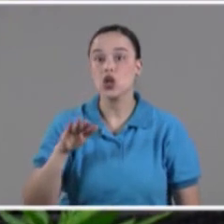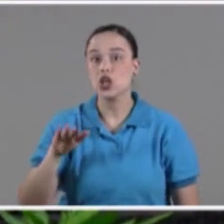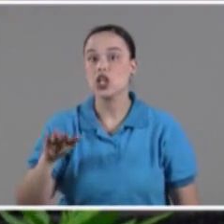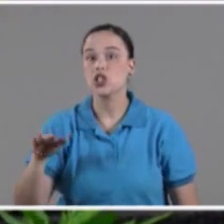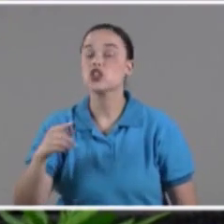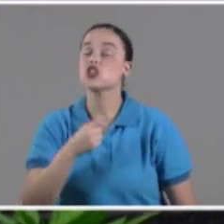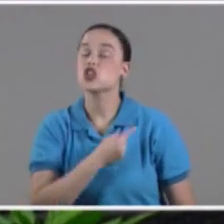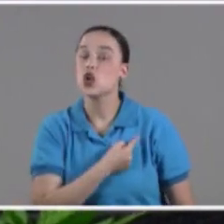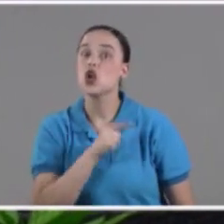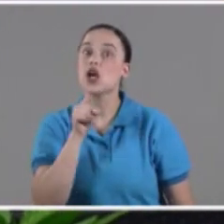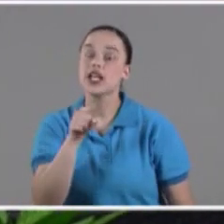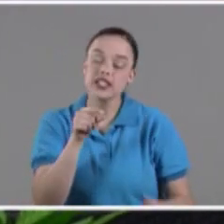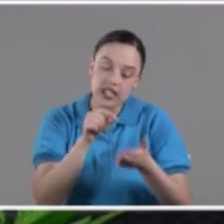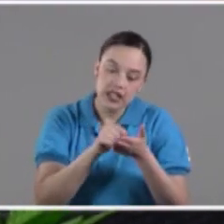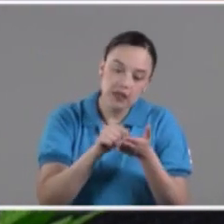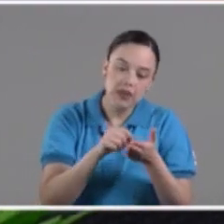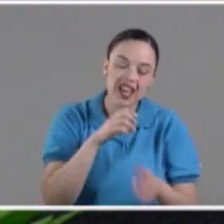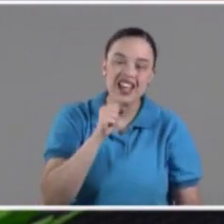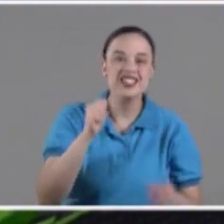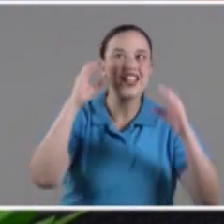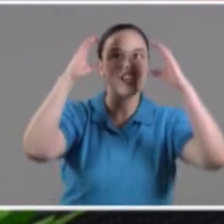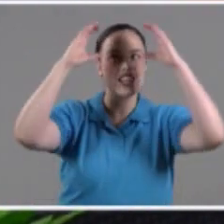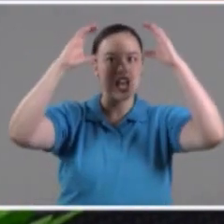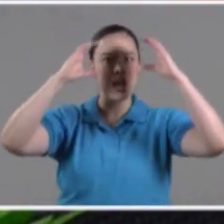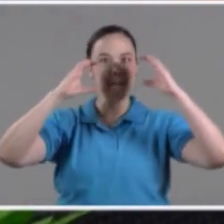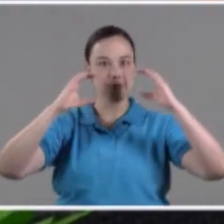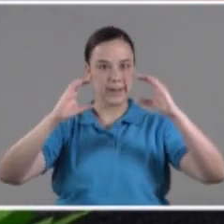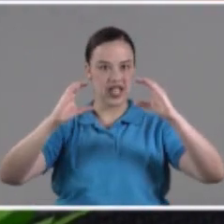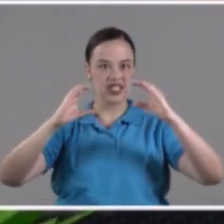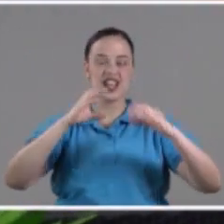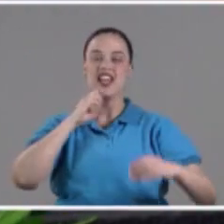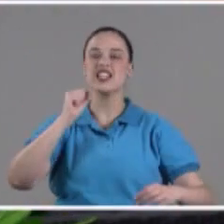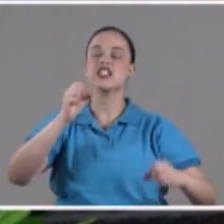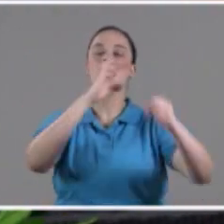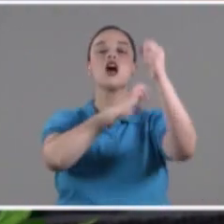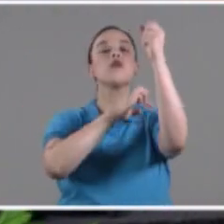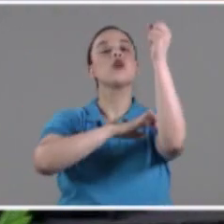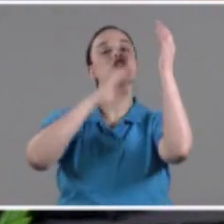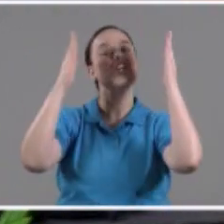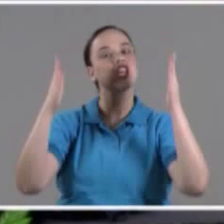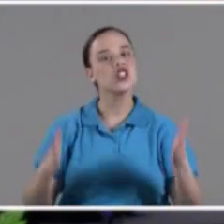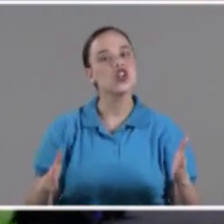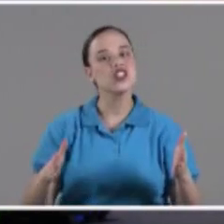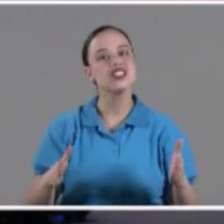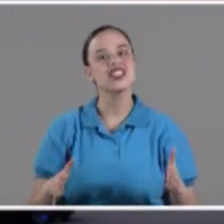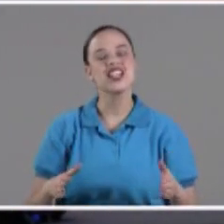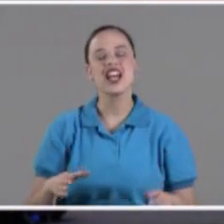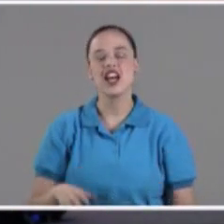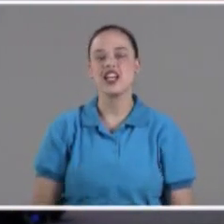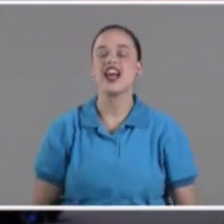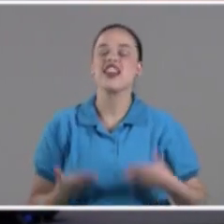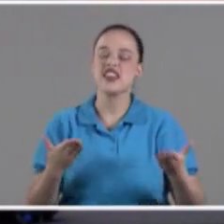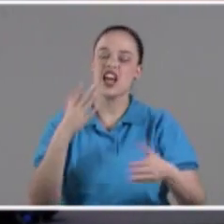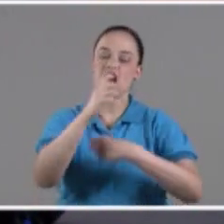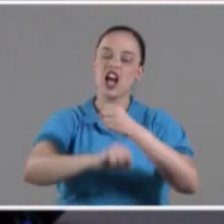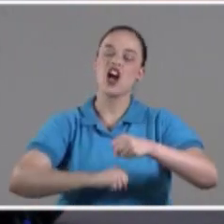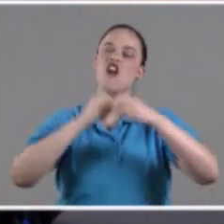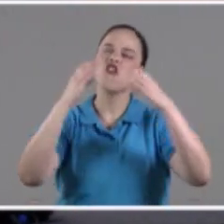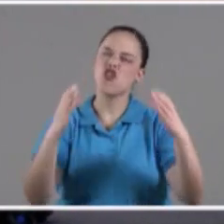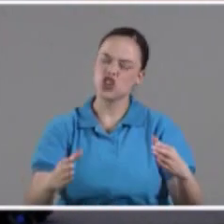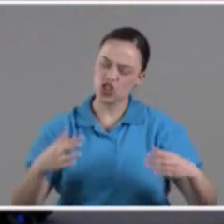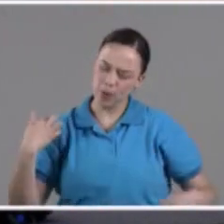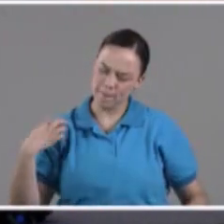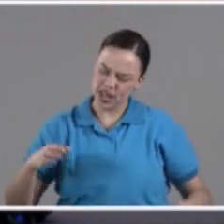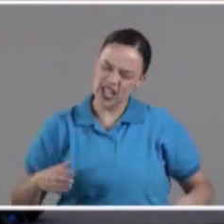Solo esa semilla es capaz es poderosa es tan fértil para llevar